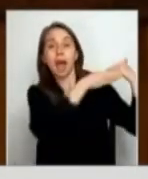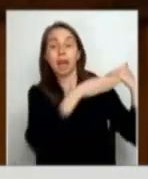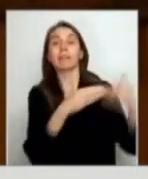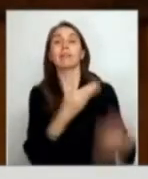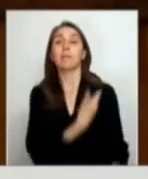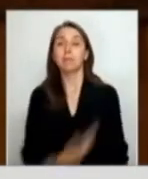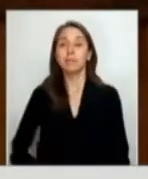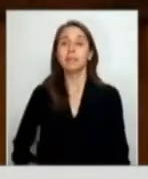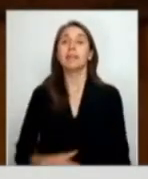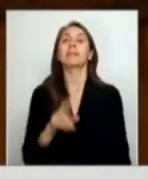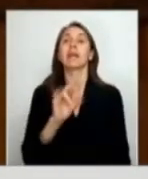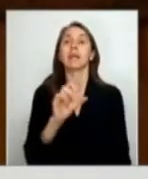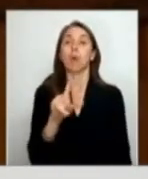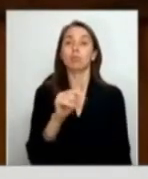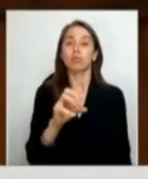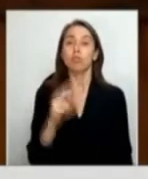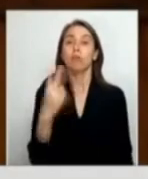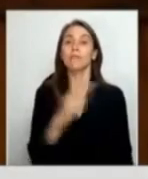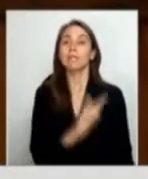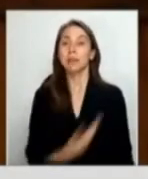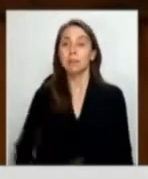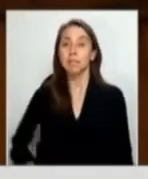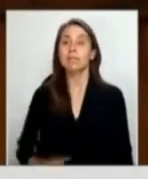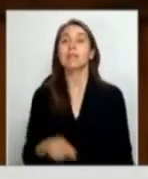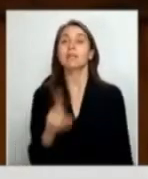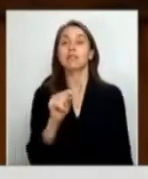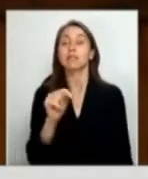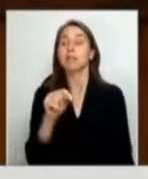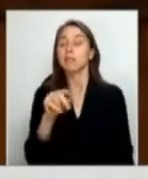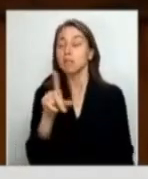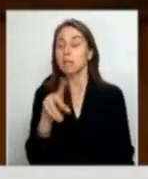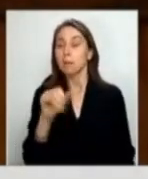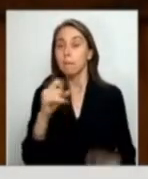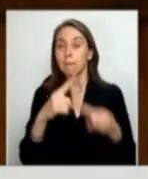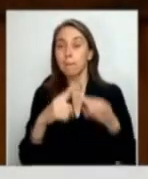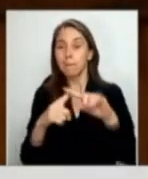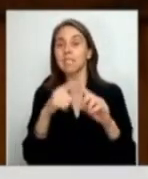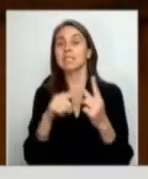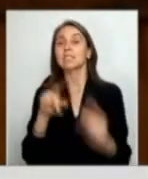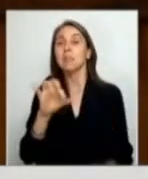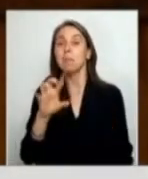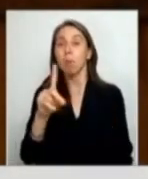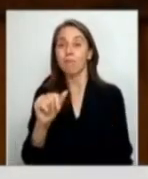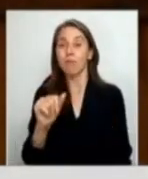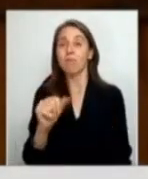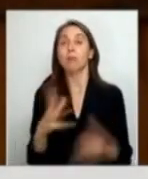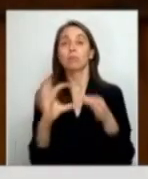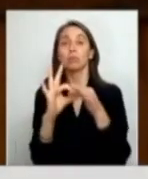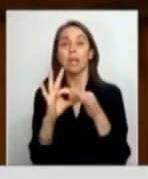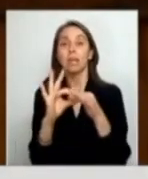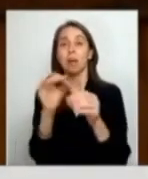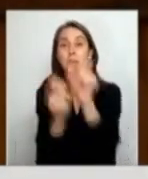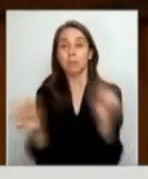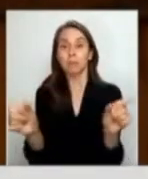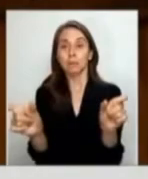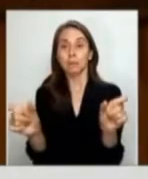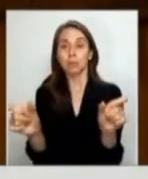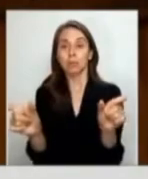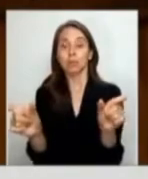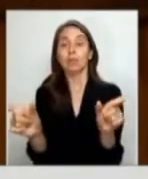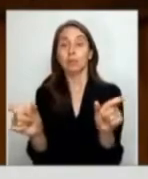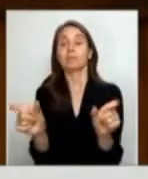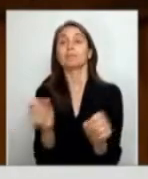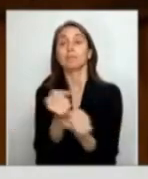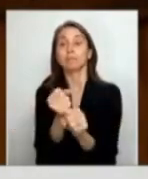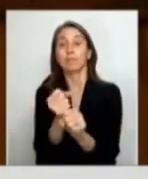Alexis Sepúlveda y a Claudia Mix. Muchas gracias, y gracias también al equipo que estuvo a cargo de hacer